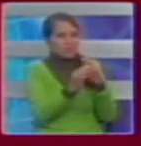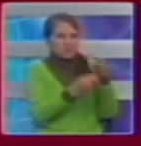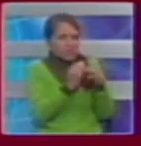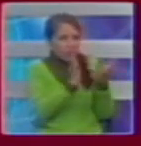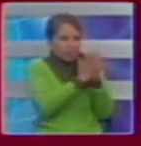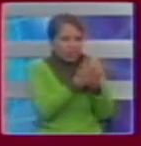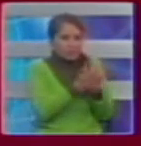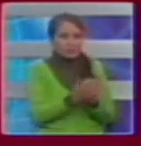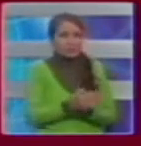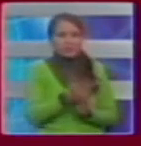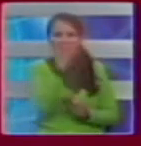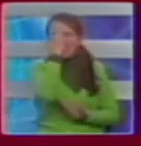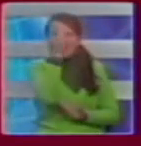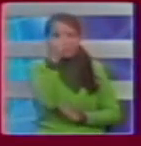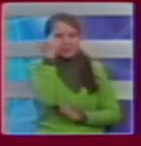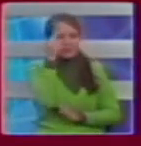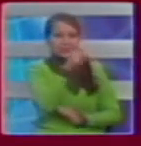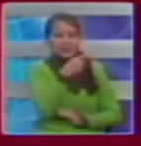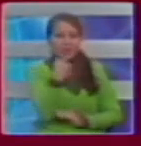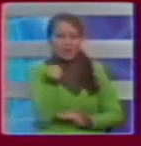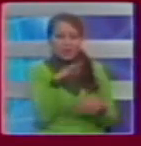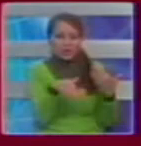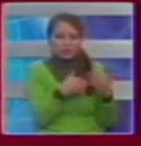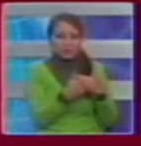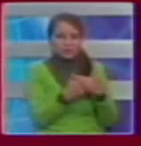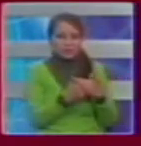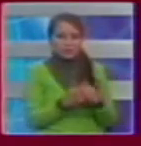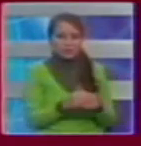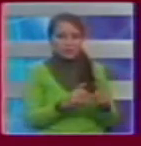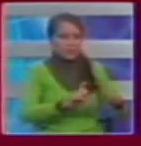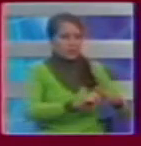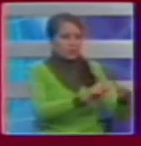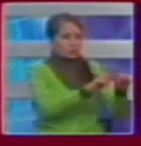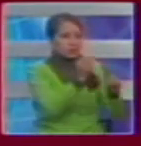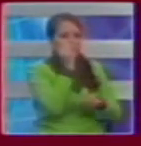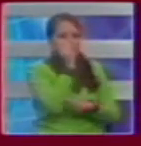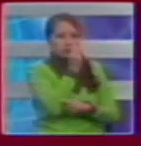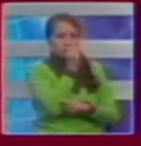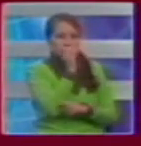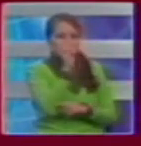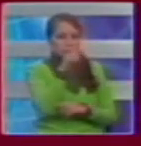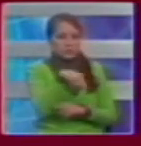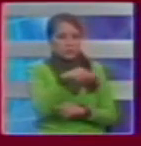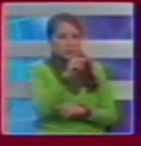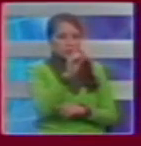a qué se debe que Ecuador cuente con toda esta diversidad de orquídeas?